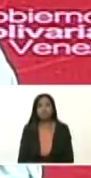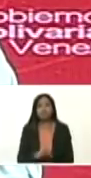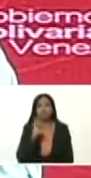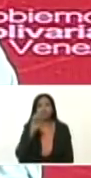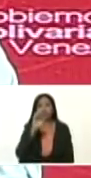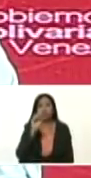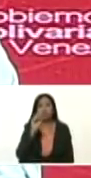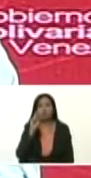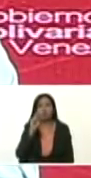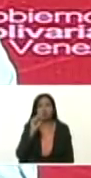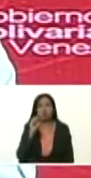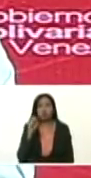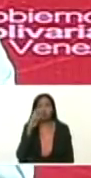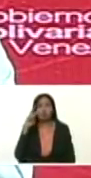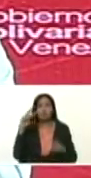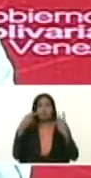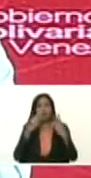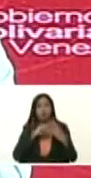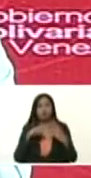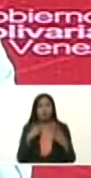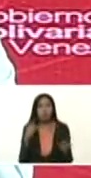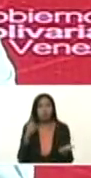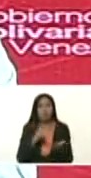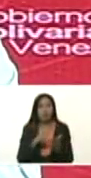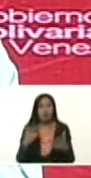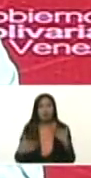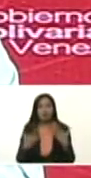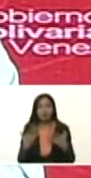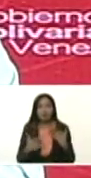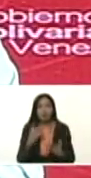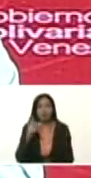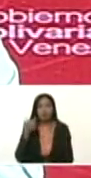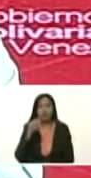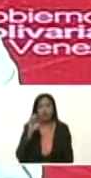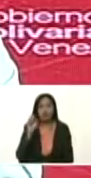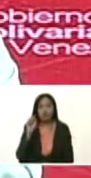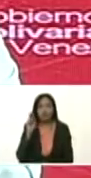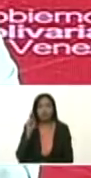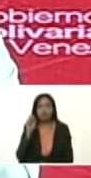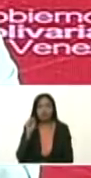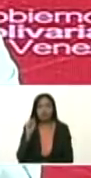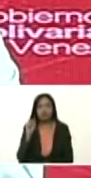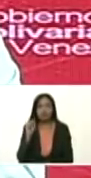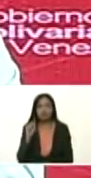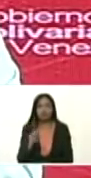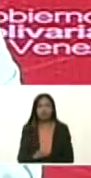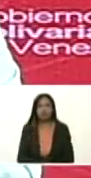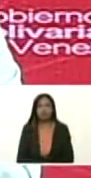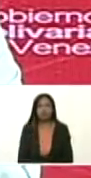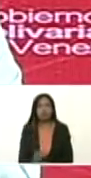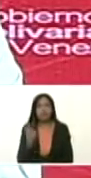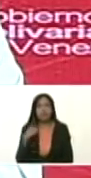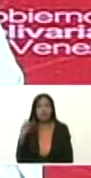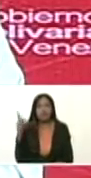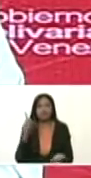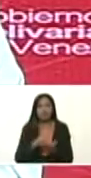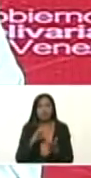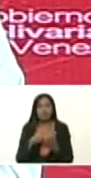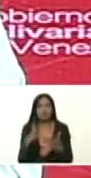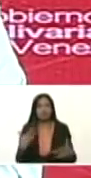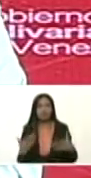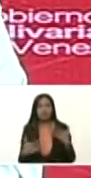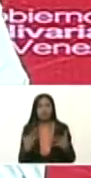Jesús, que me escucha, Jesús, debiste haber estado en este acto, Jesús Martínez. Jesús Martínez tenía que estar en este